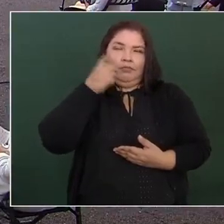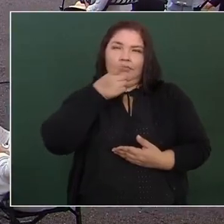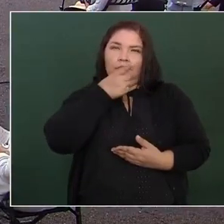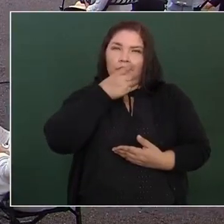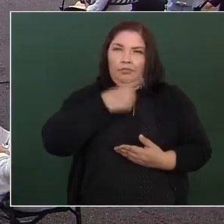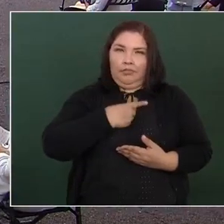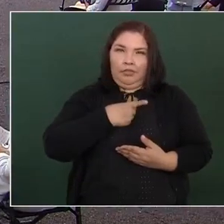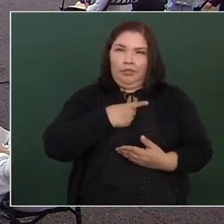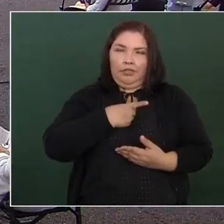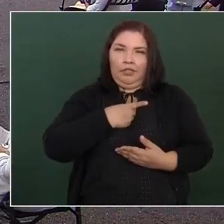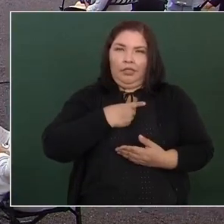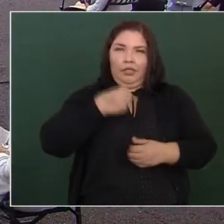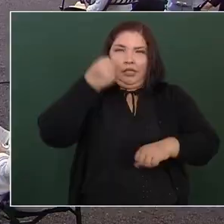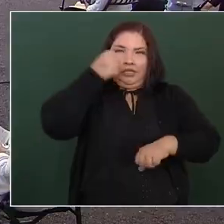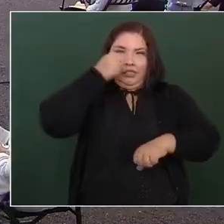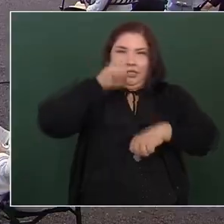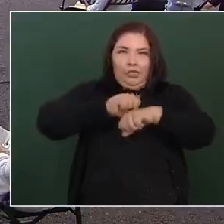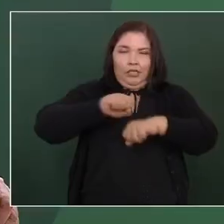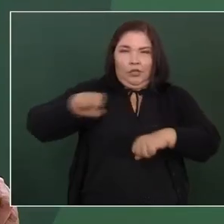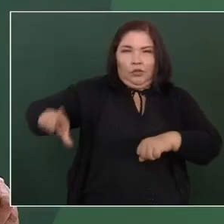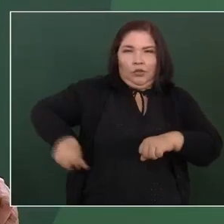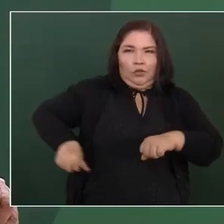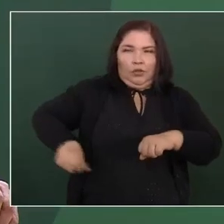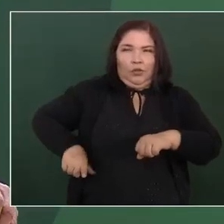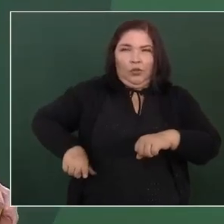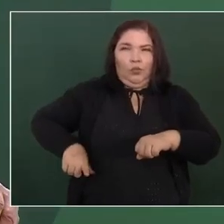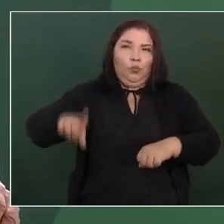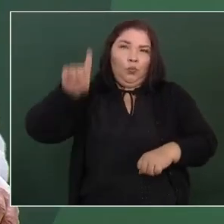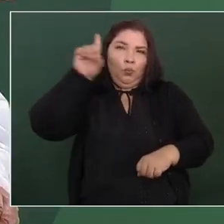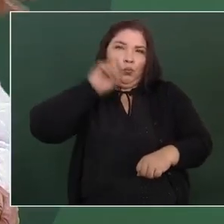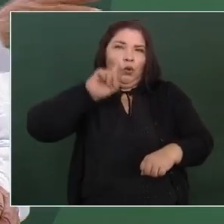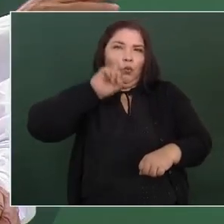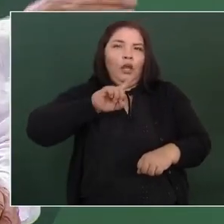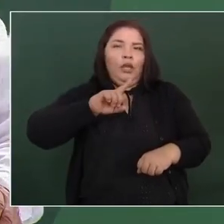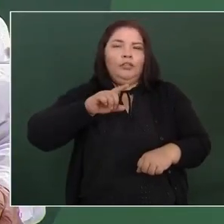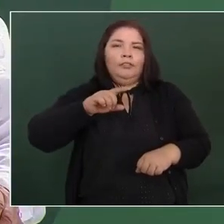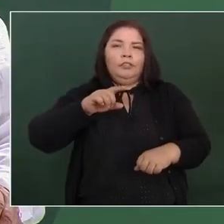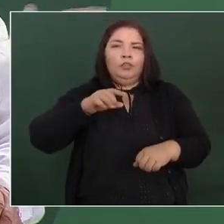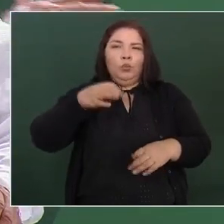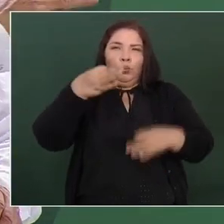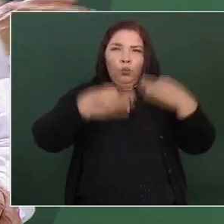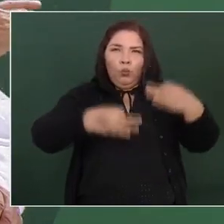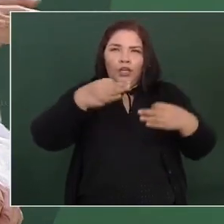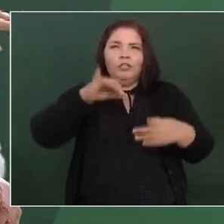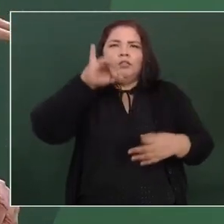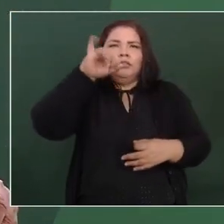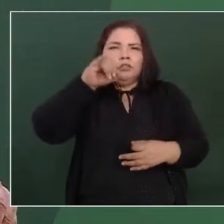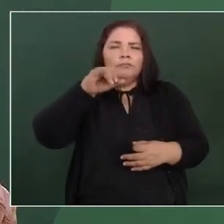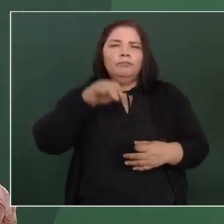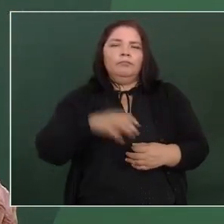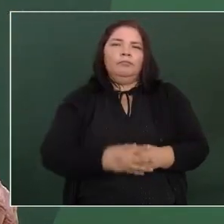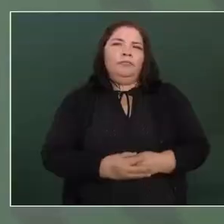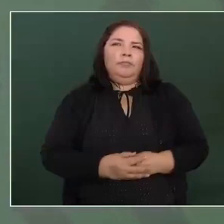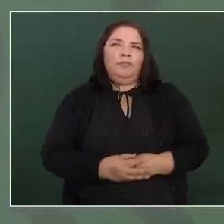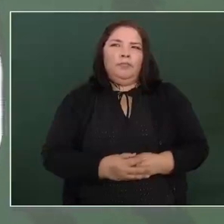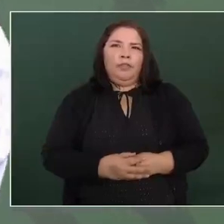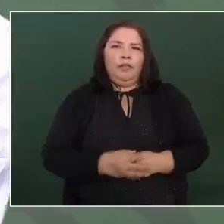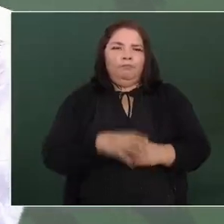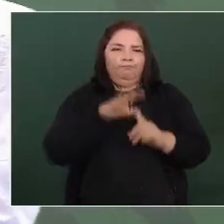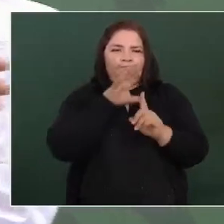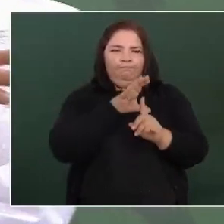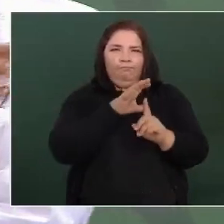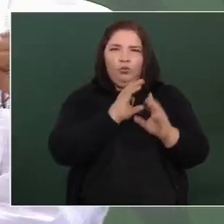comentando la secretaria de Gobernación que una juez dijo, sí, se ampara o se